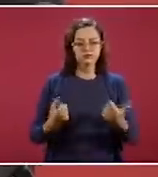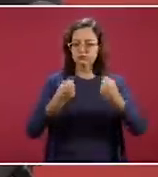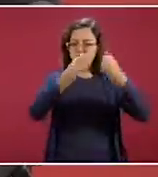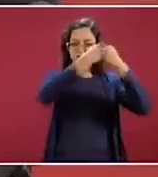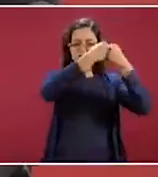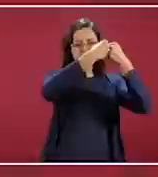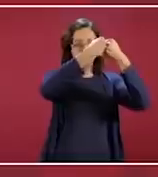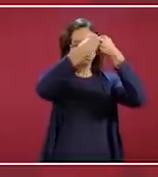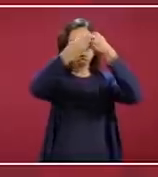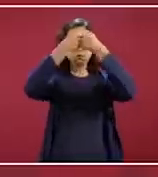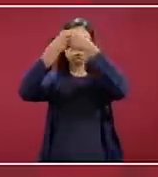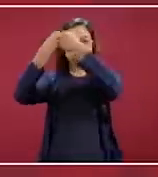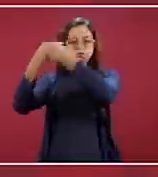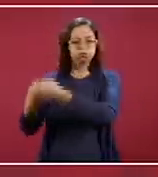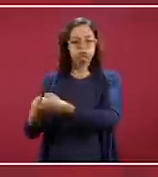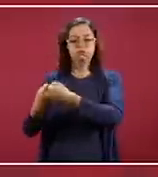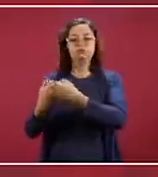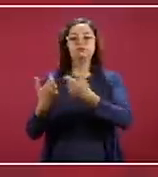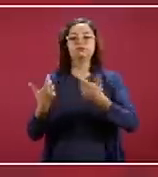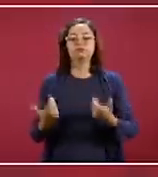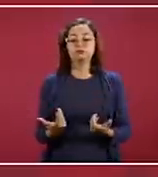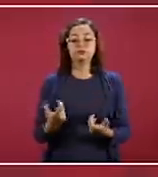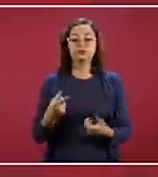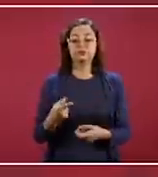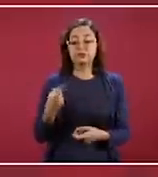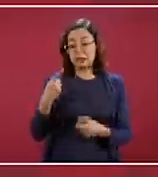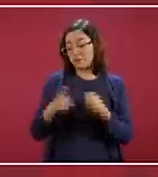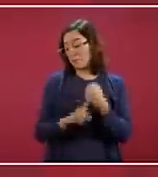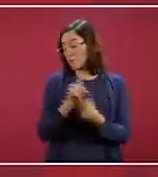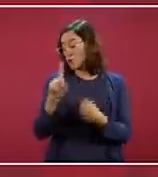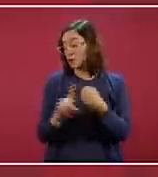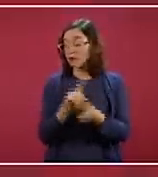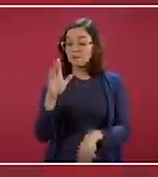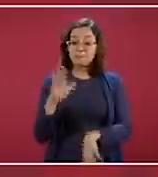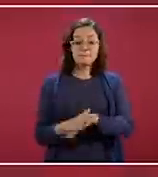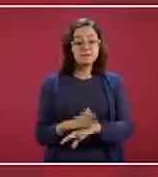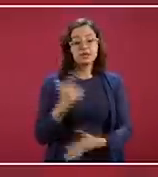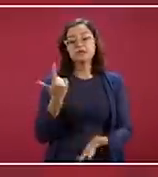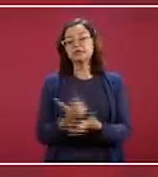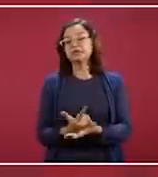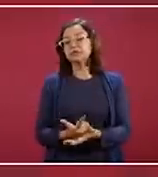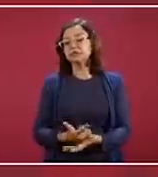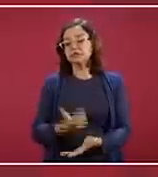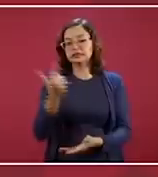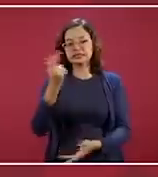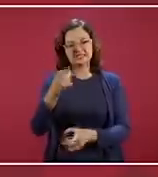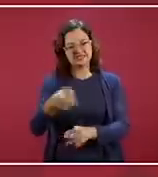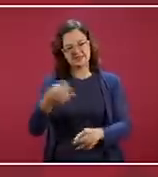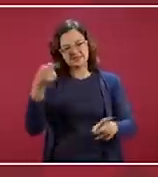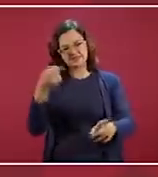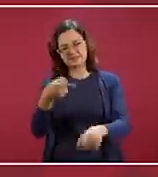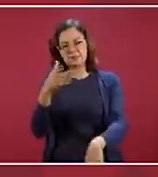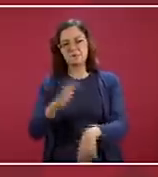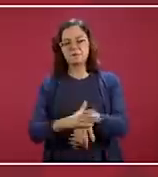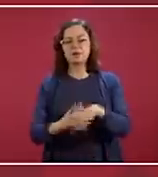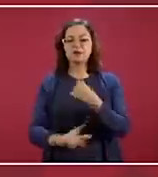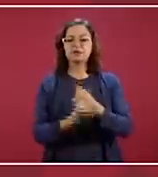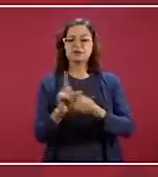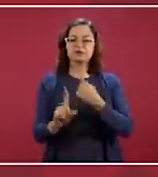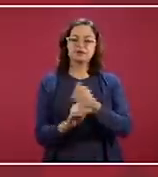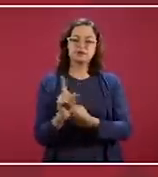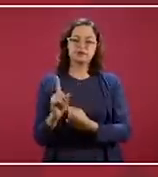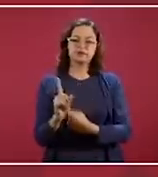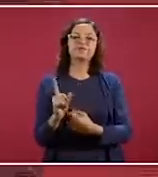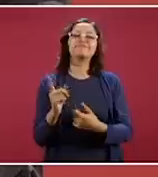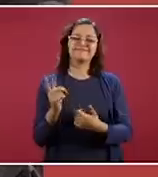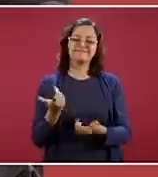frontera. Donde tenemos más problemas, hay más problemas,